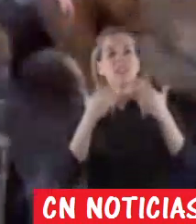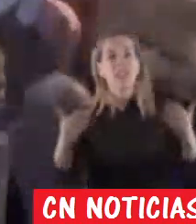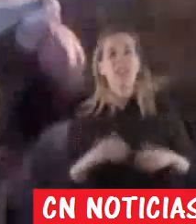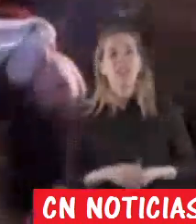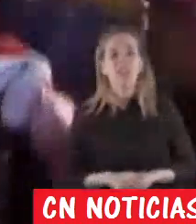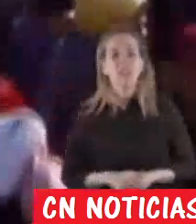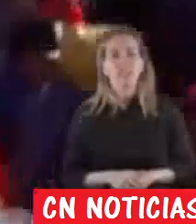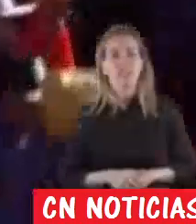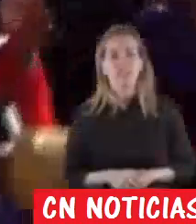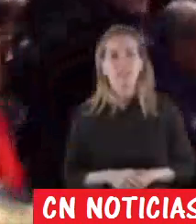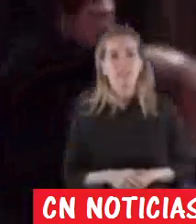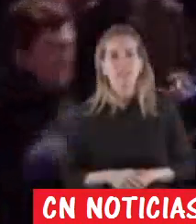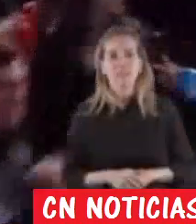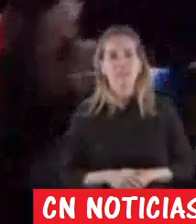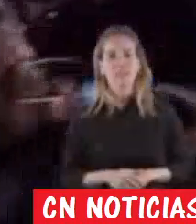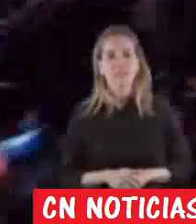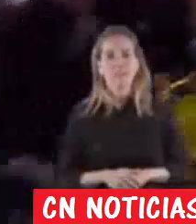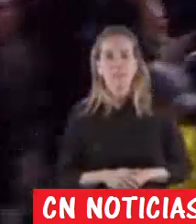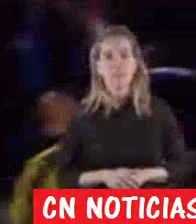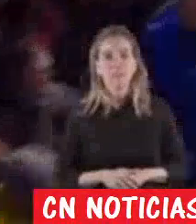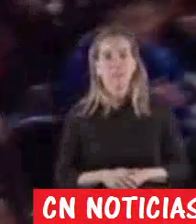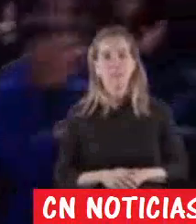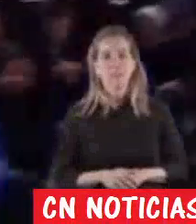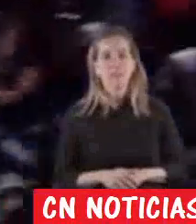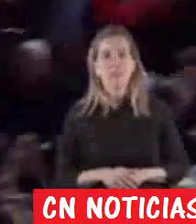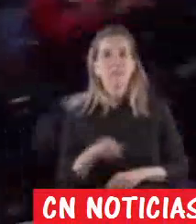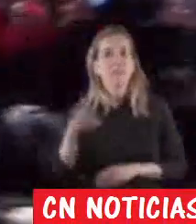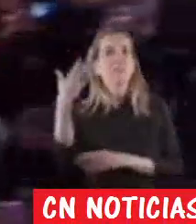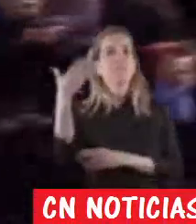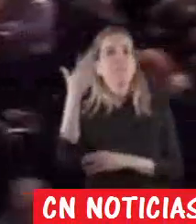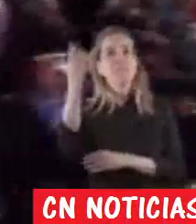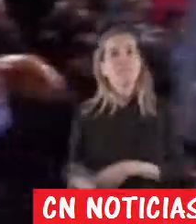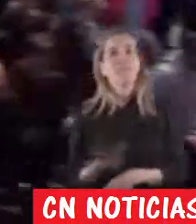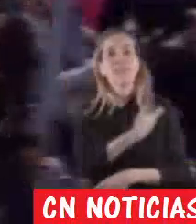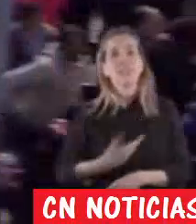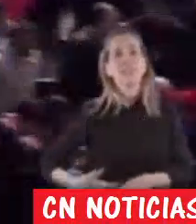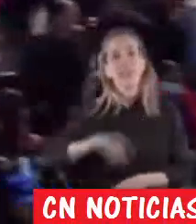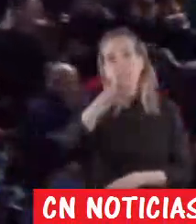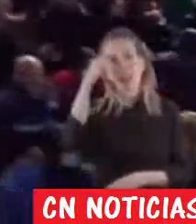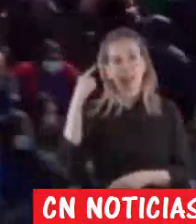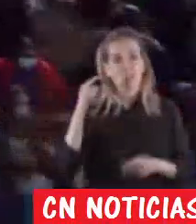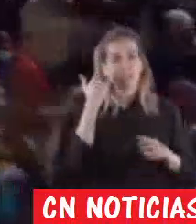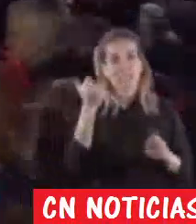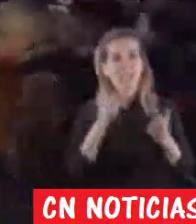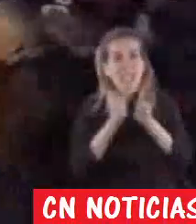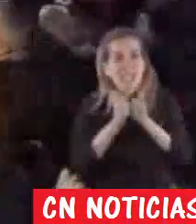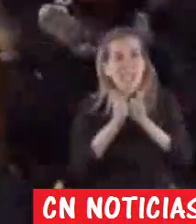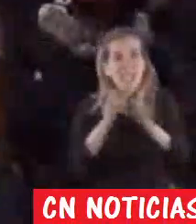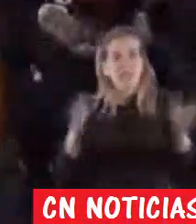Gracias. Con las palabras del señor presidente de la Nación queda